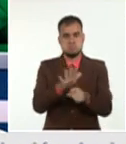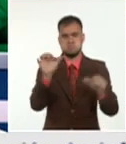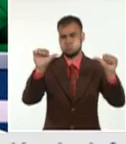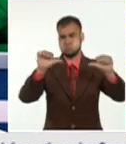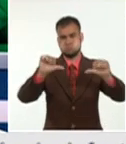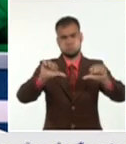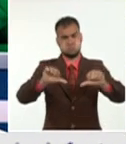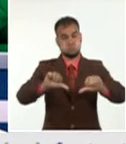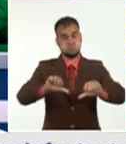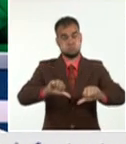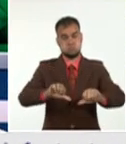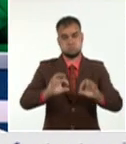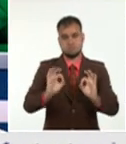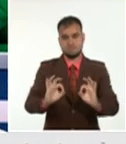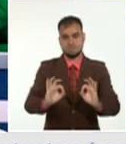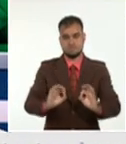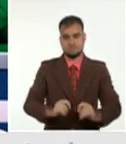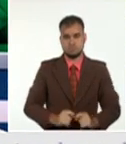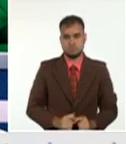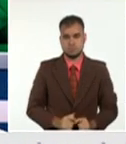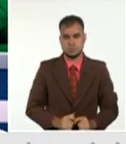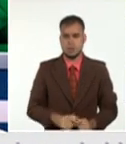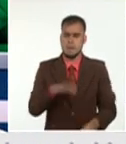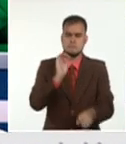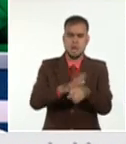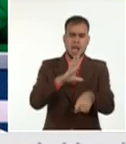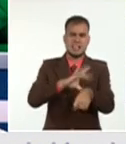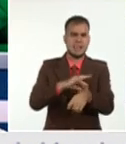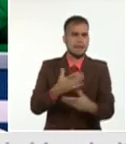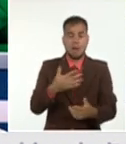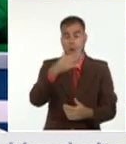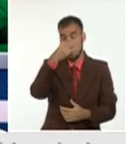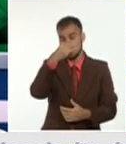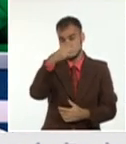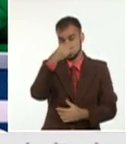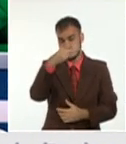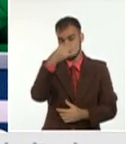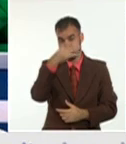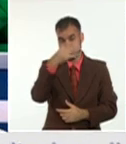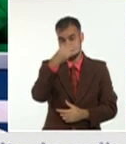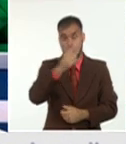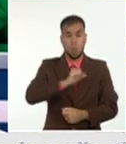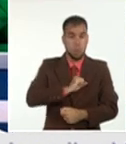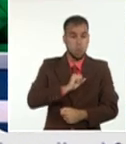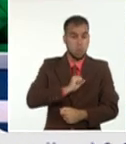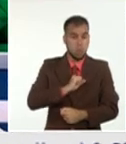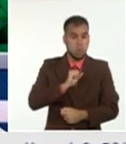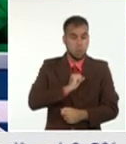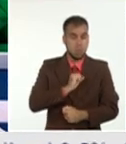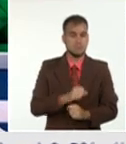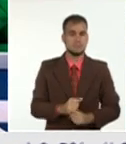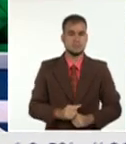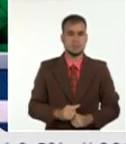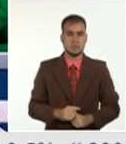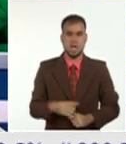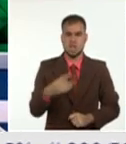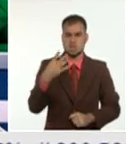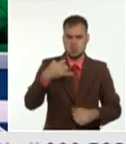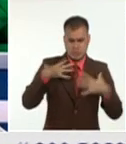lamentablemente presentó. Inicialmente con congestión nasal, tos, dolor torácico y